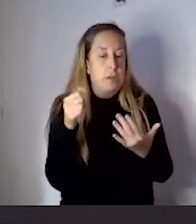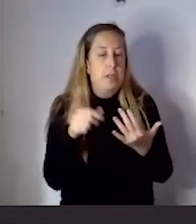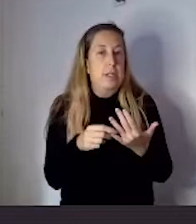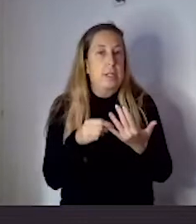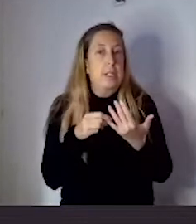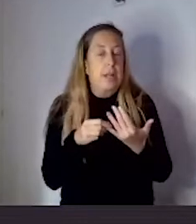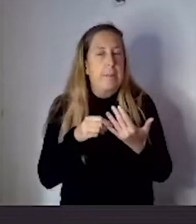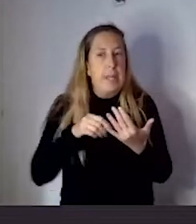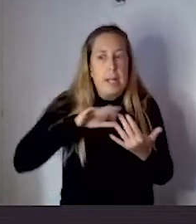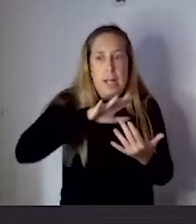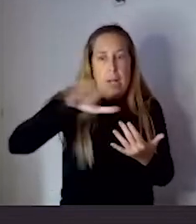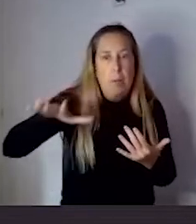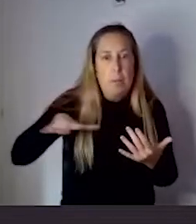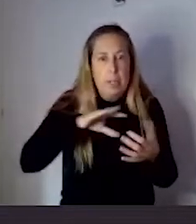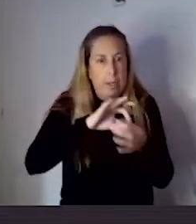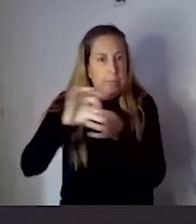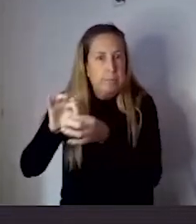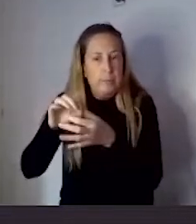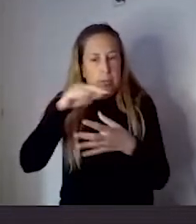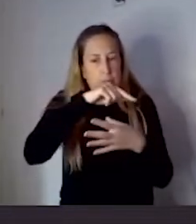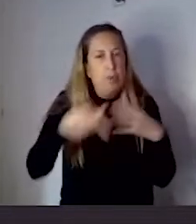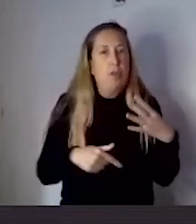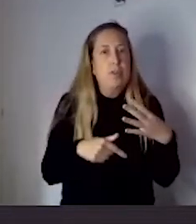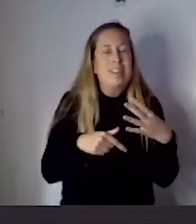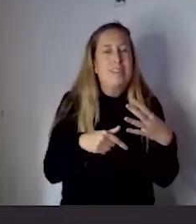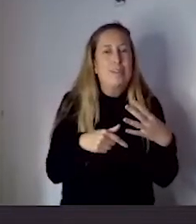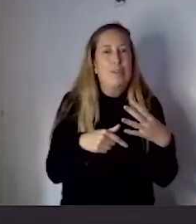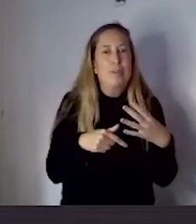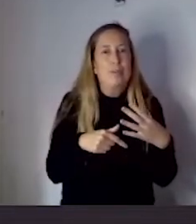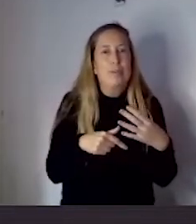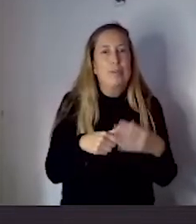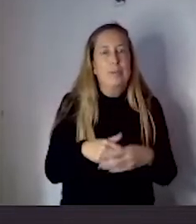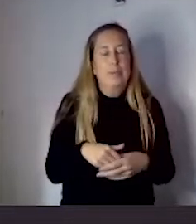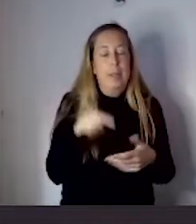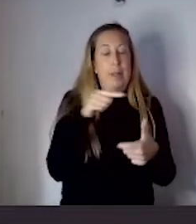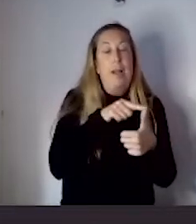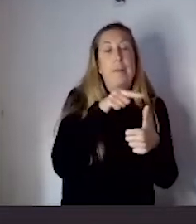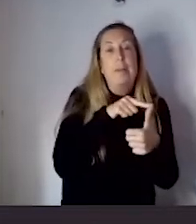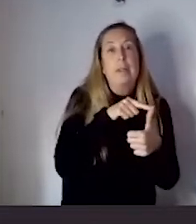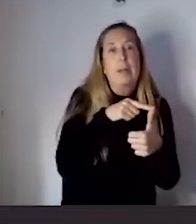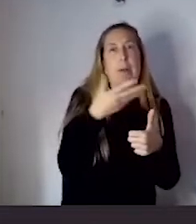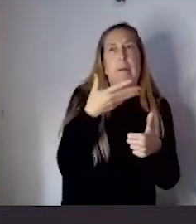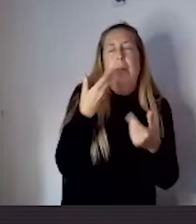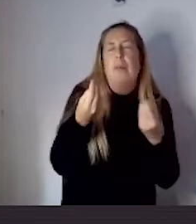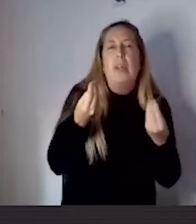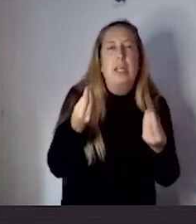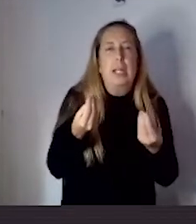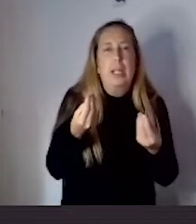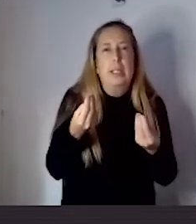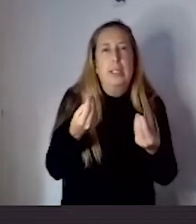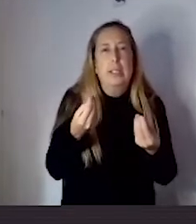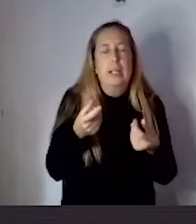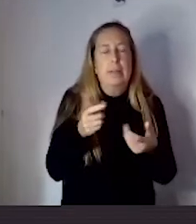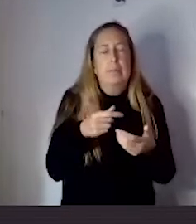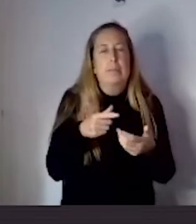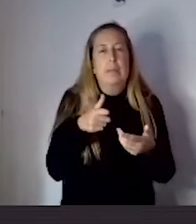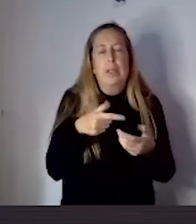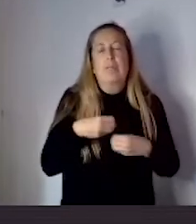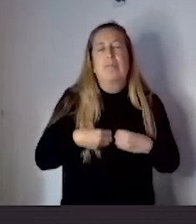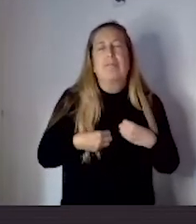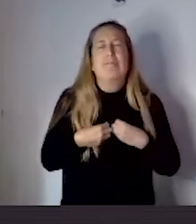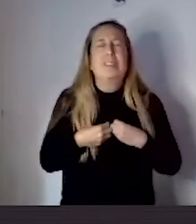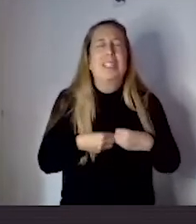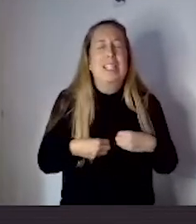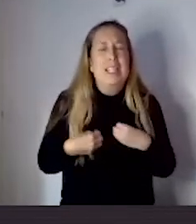comunidad cuando hablamos de bienestar mental estamos hablando literalmente de por qué nos sentimos que